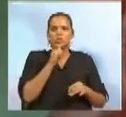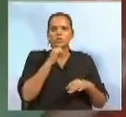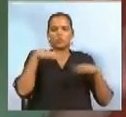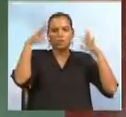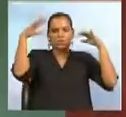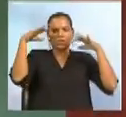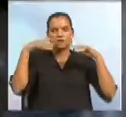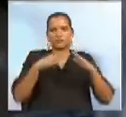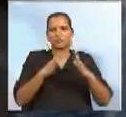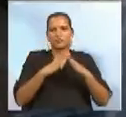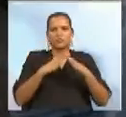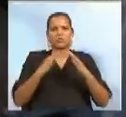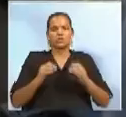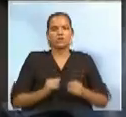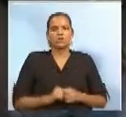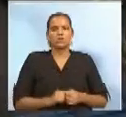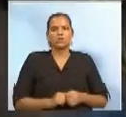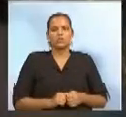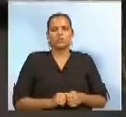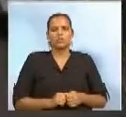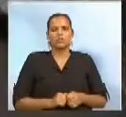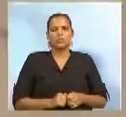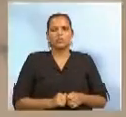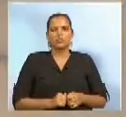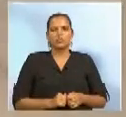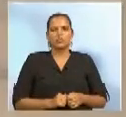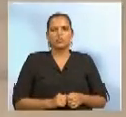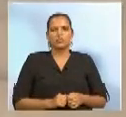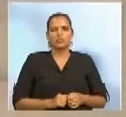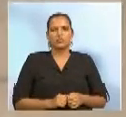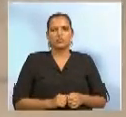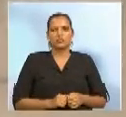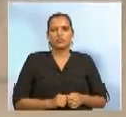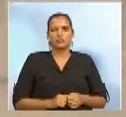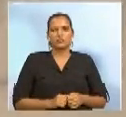estaba metida dentro de la casa. Con imágenes de Daniel Pérez, Andrea Chere, Telecosta.